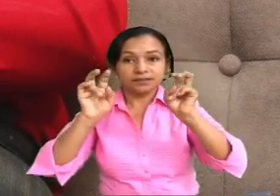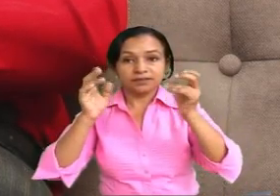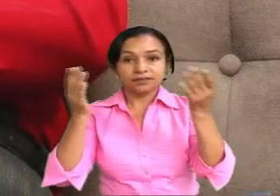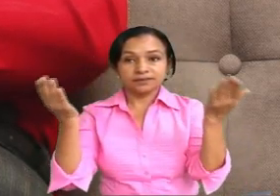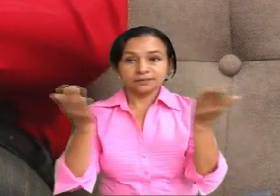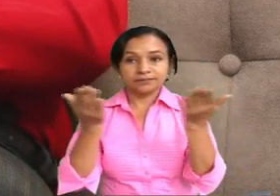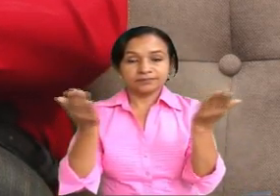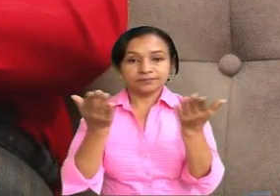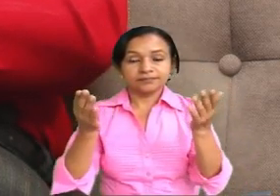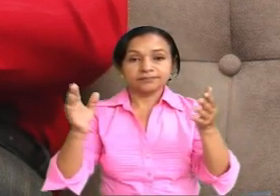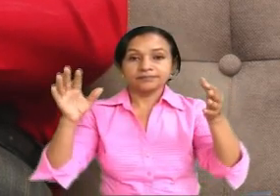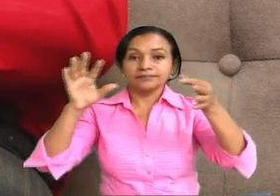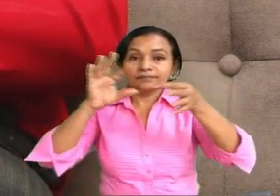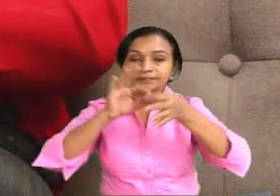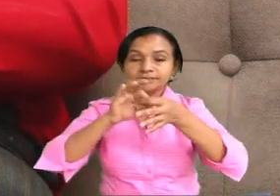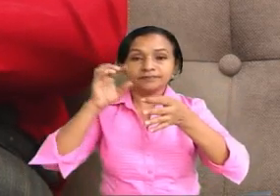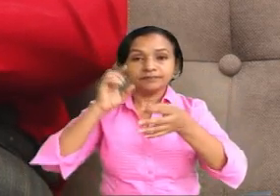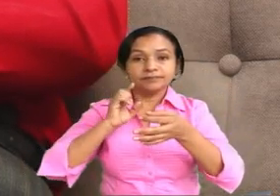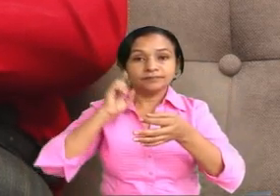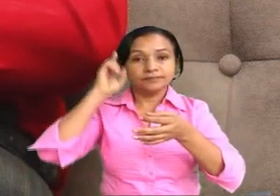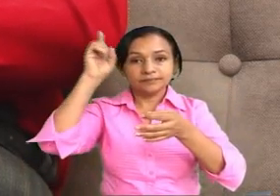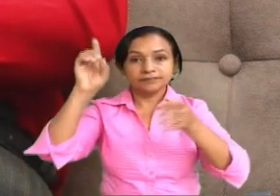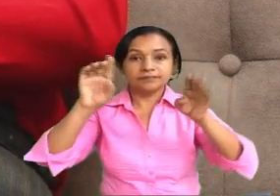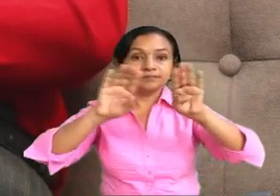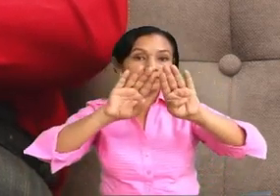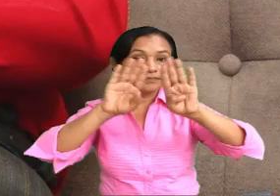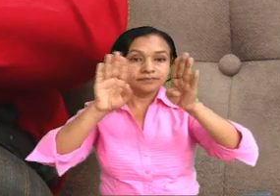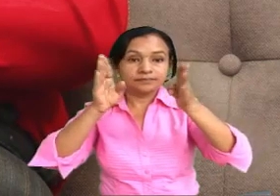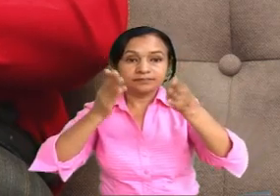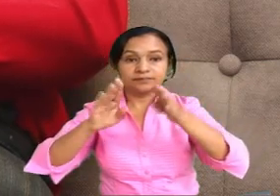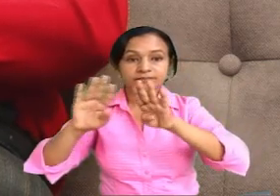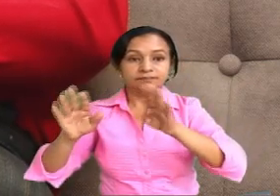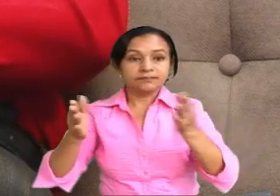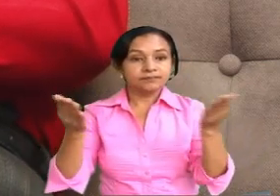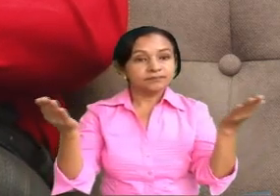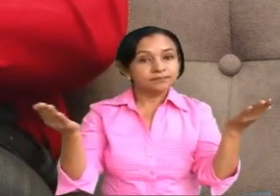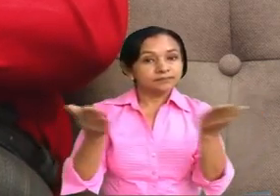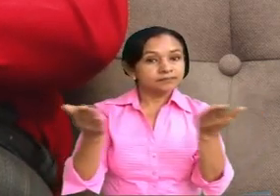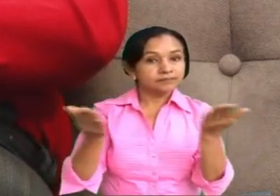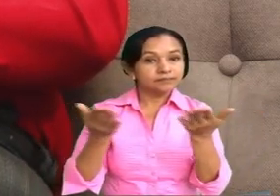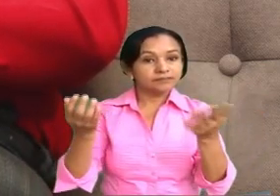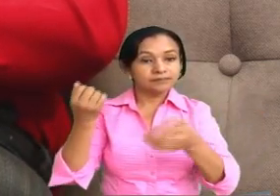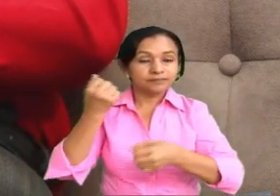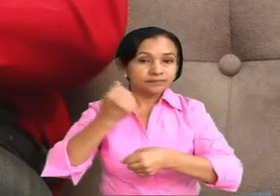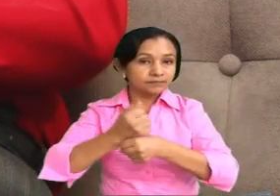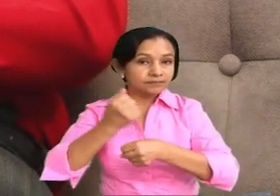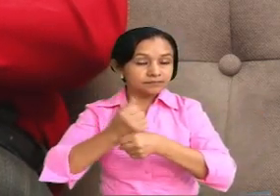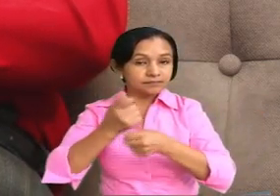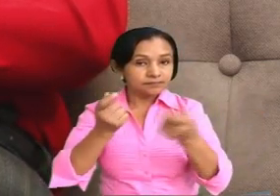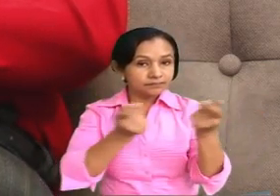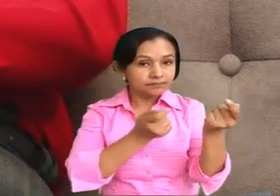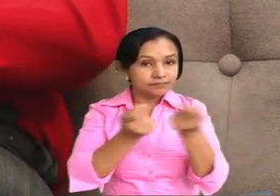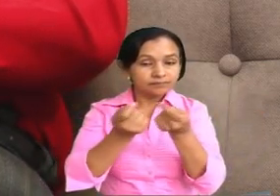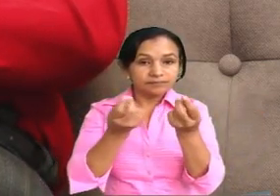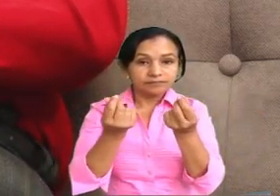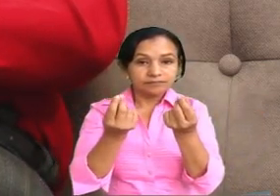une y desarrolla a la mujer. Cómo administrar, cómo